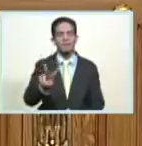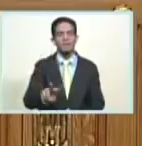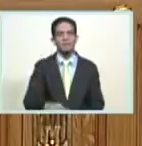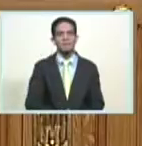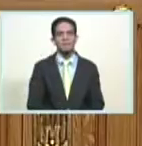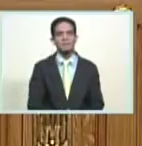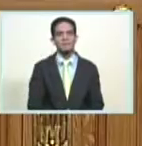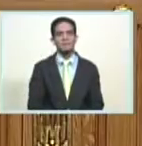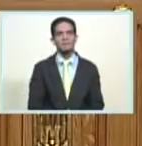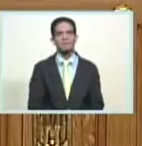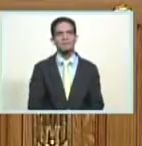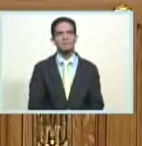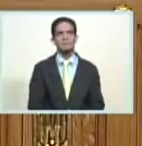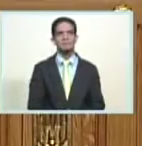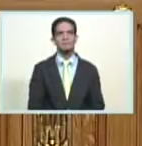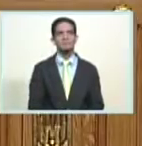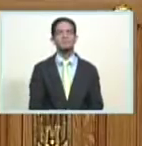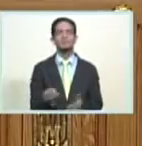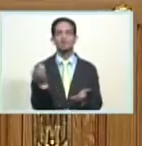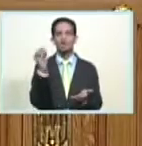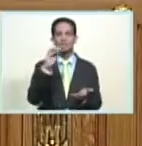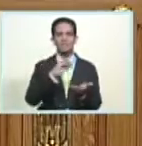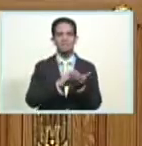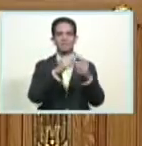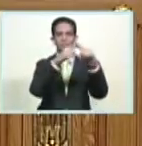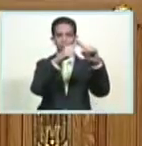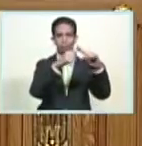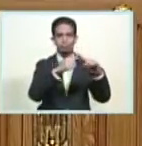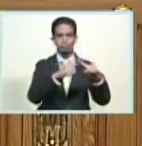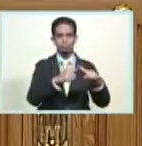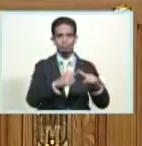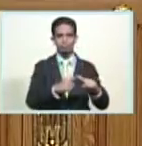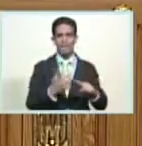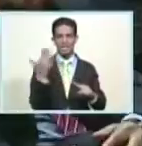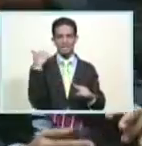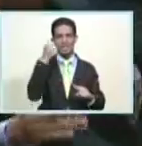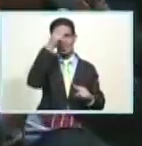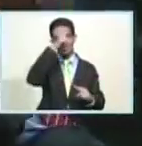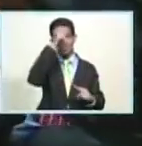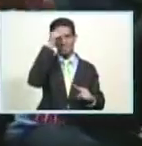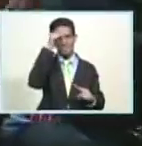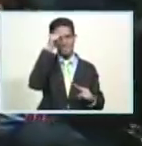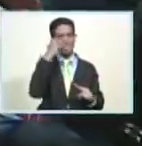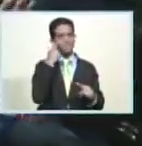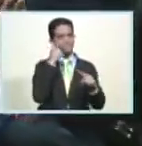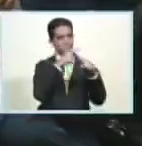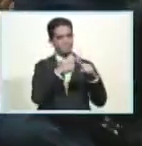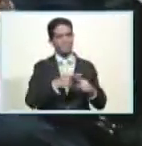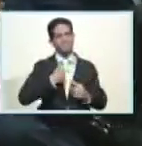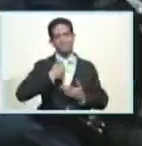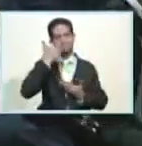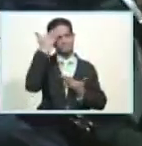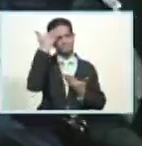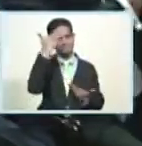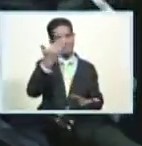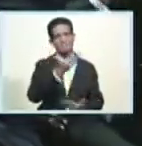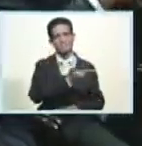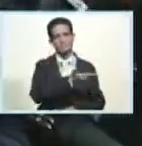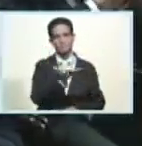que otra vez acaba de romper récord de porcentaje y de votación. Los felicito, compañeros, compañeras.